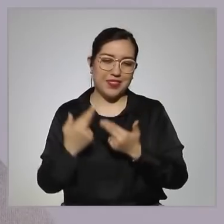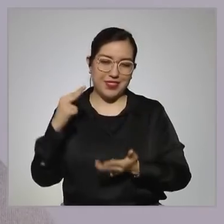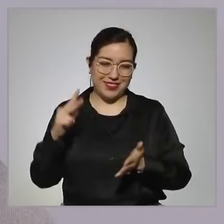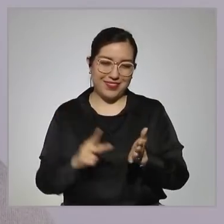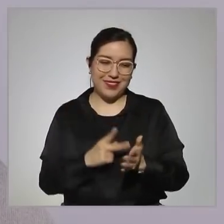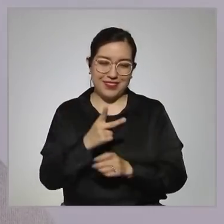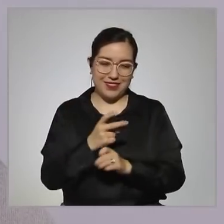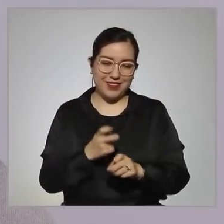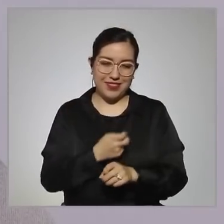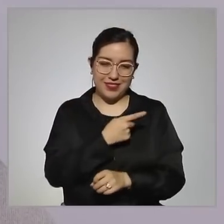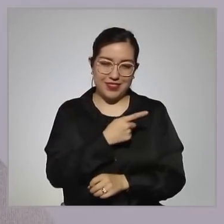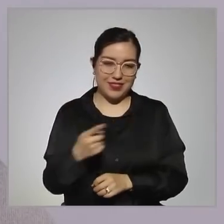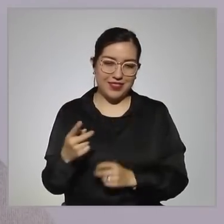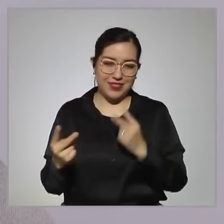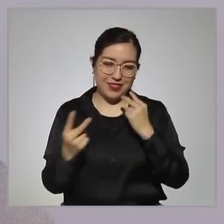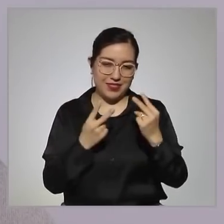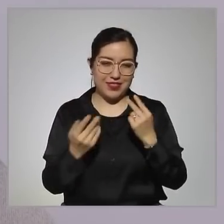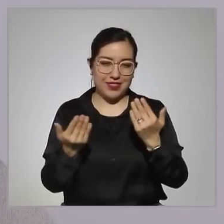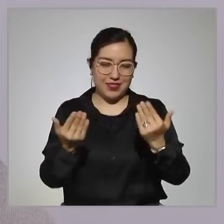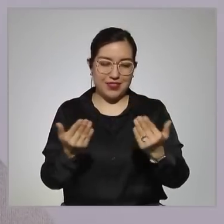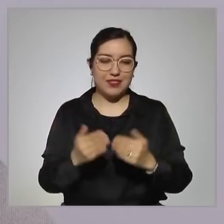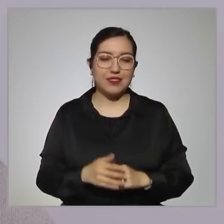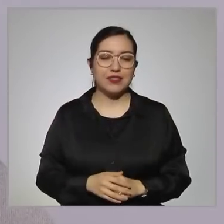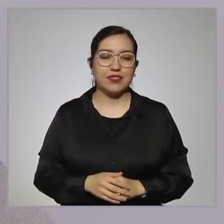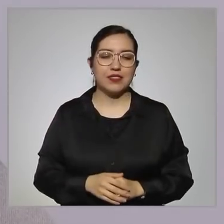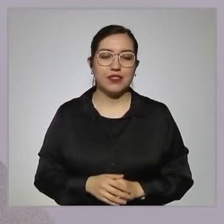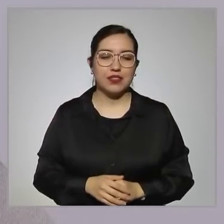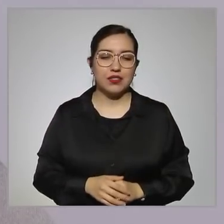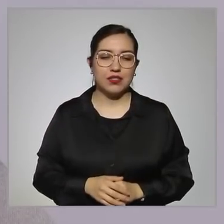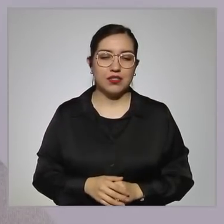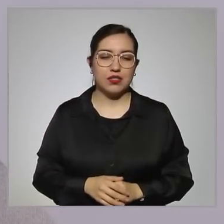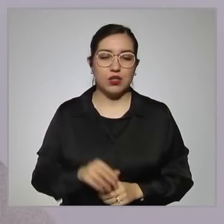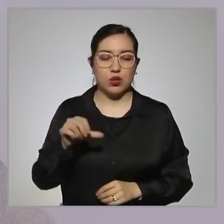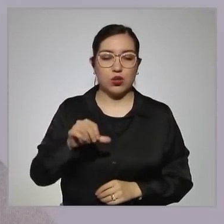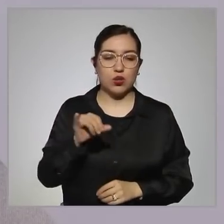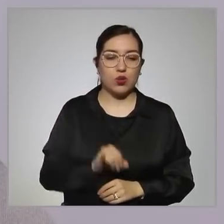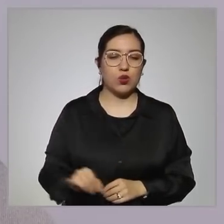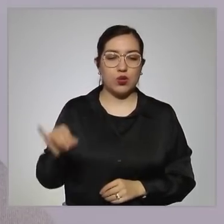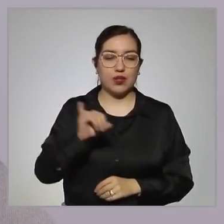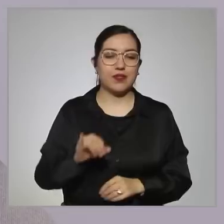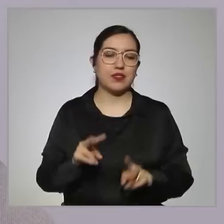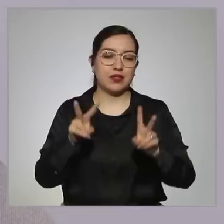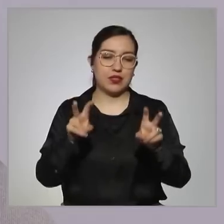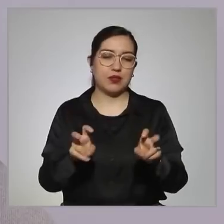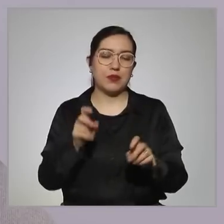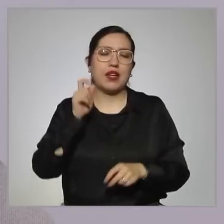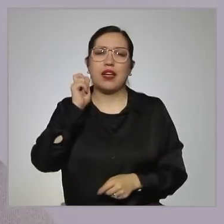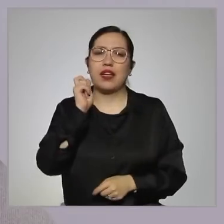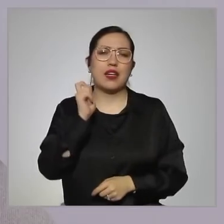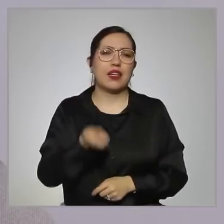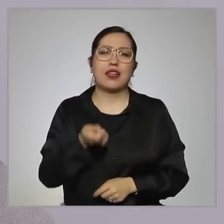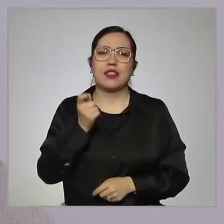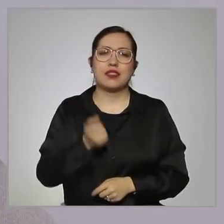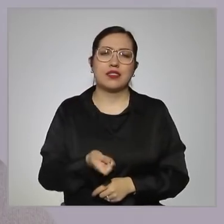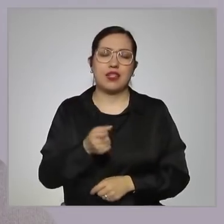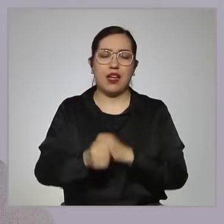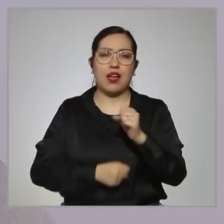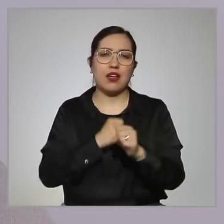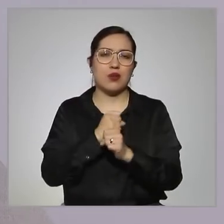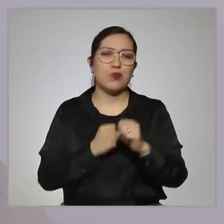pausa, invitándolos nuevamente a que nos sigan este jueves hablando de lo que significa el